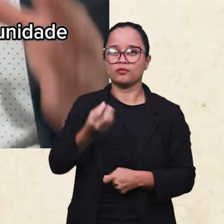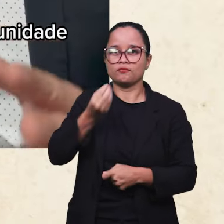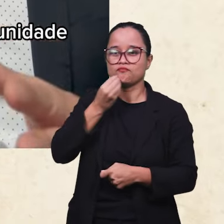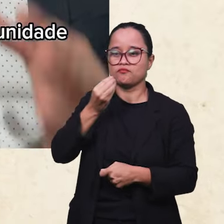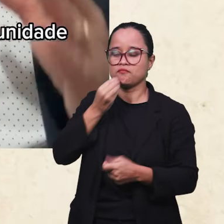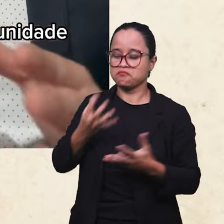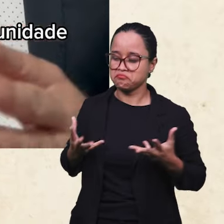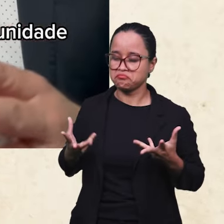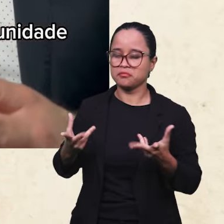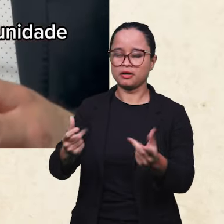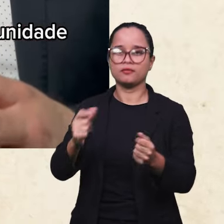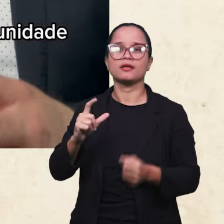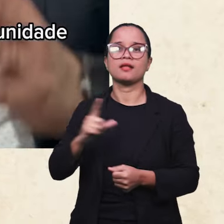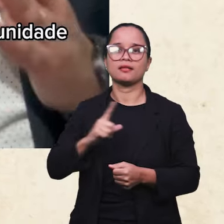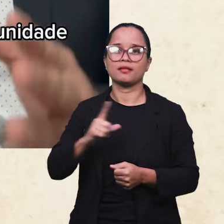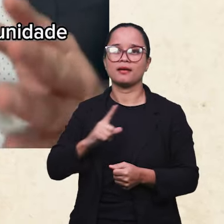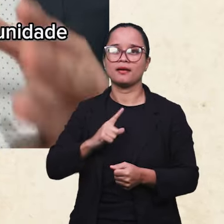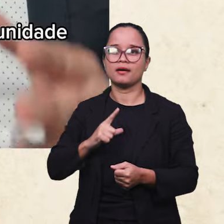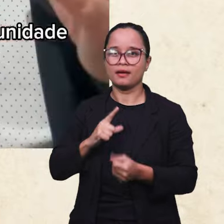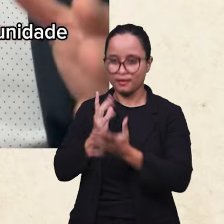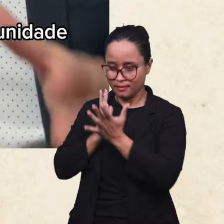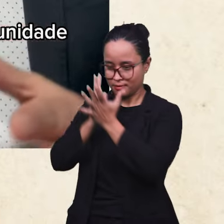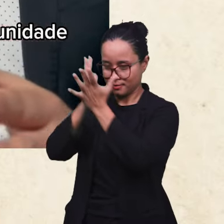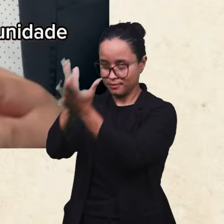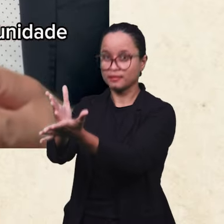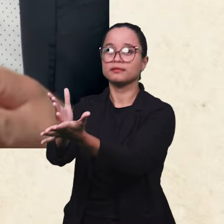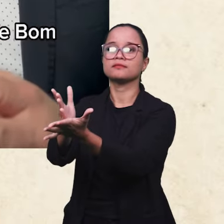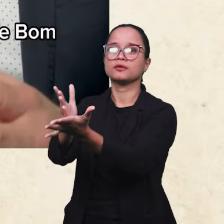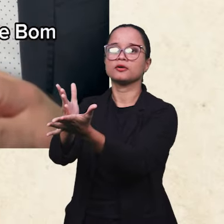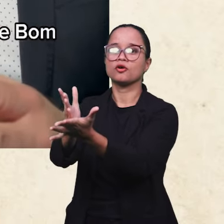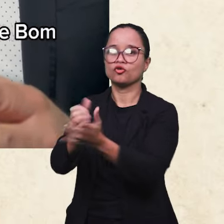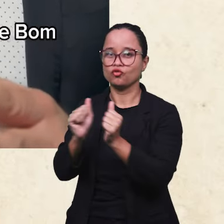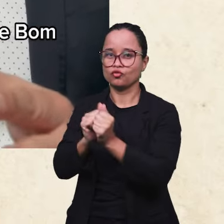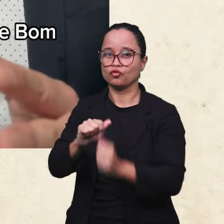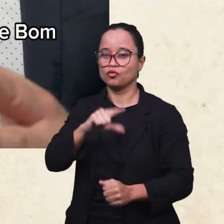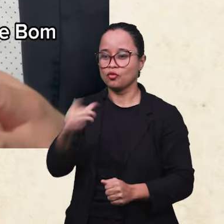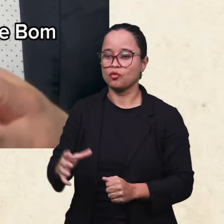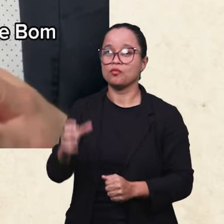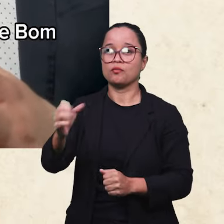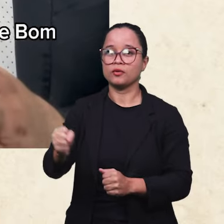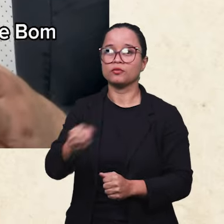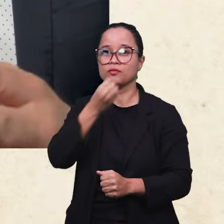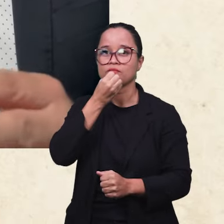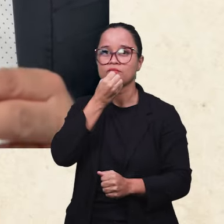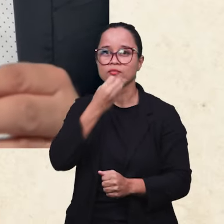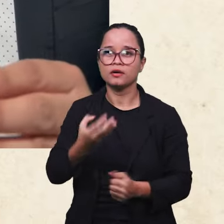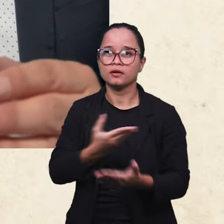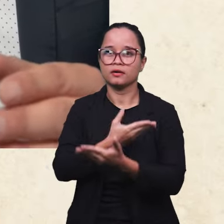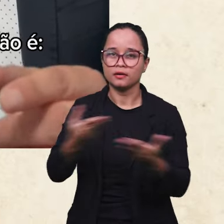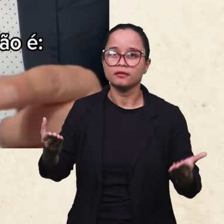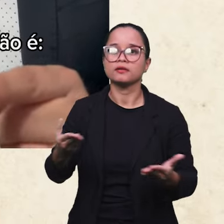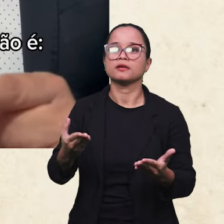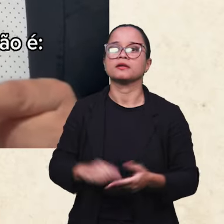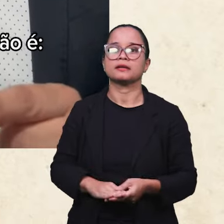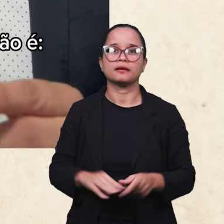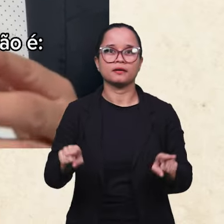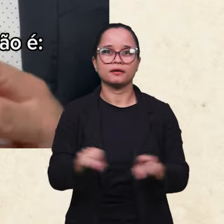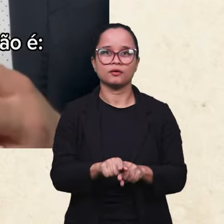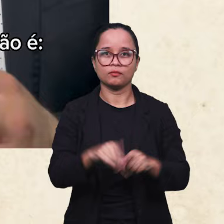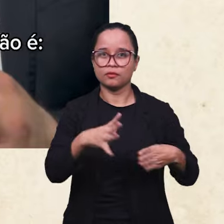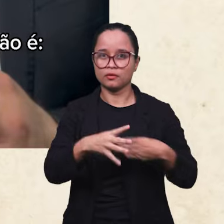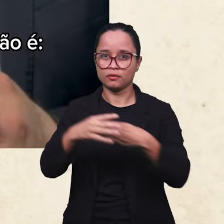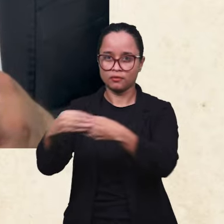que nosotros tenemos una oportunidad maravillosa de caminar con este buen pastor. La